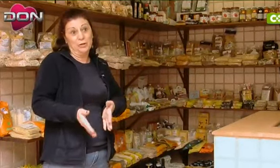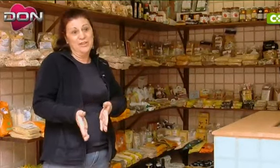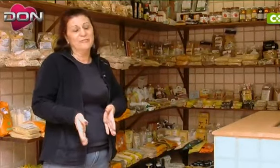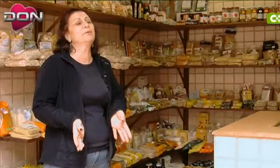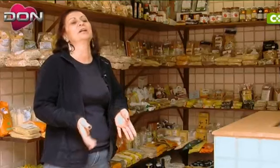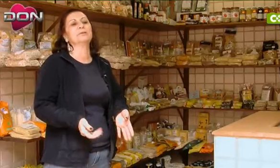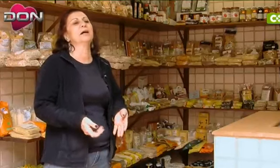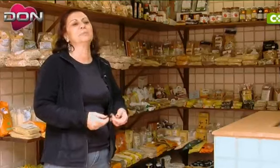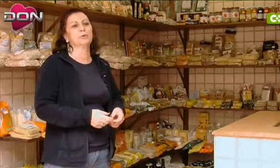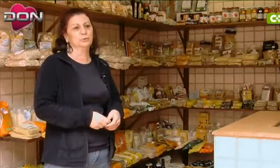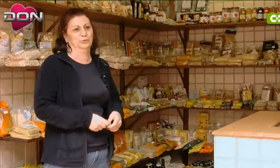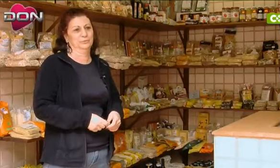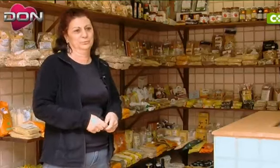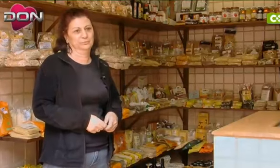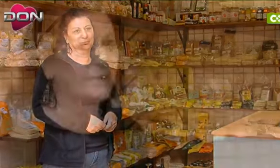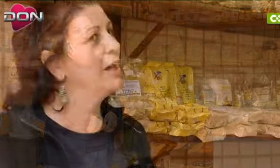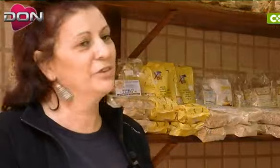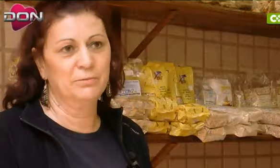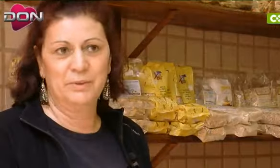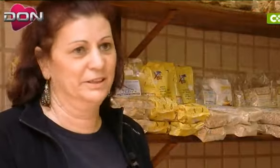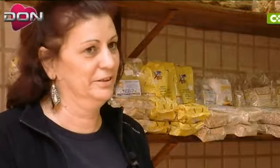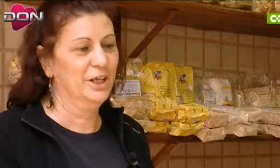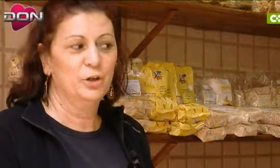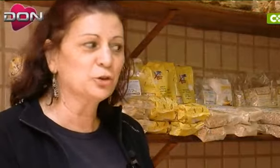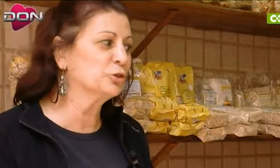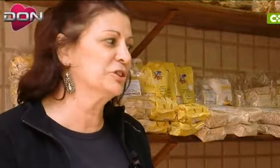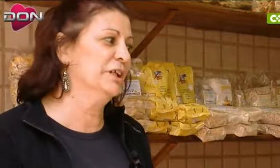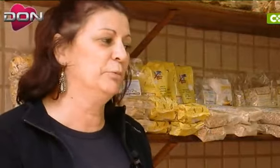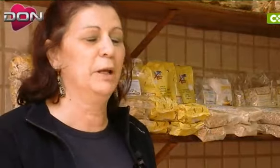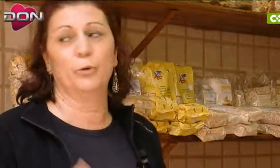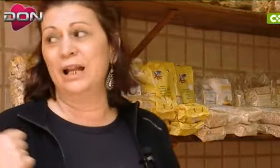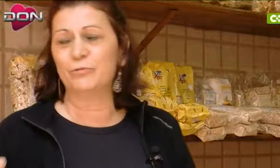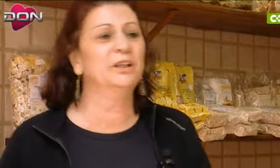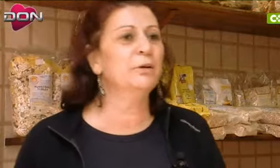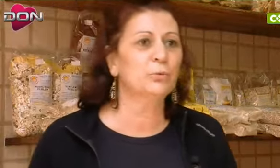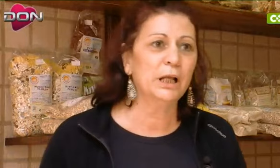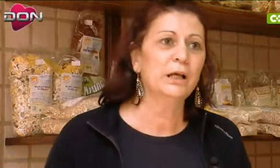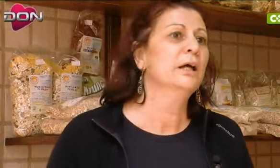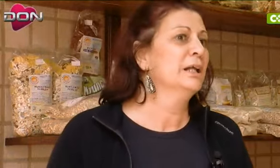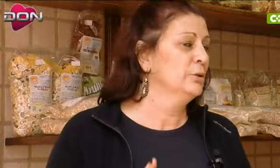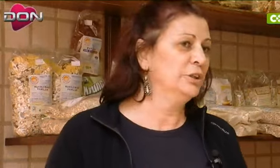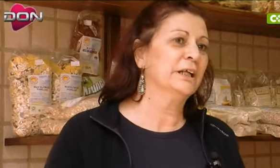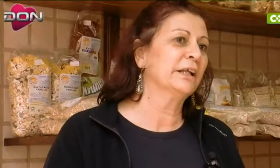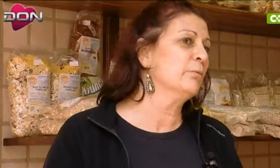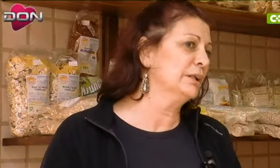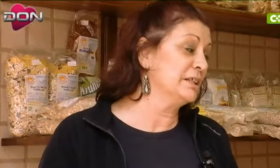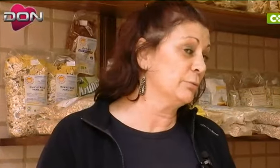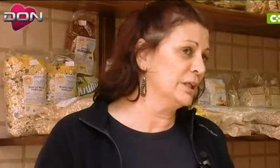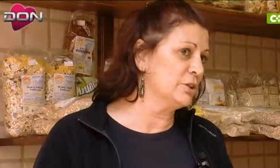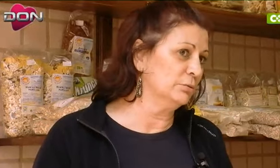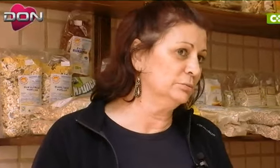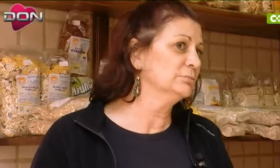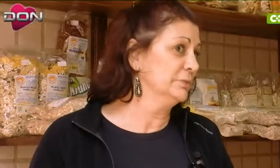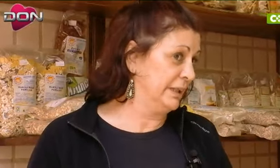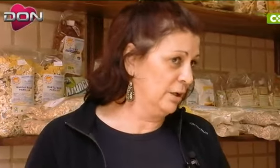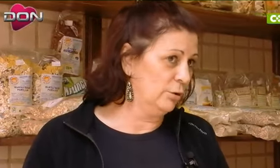en de la forma que trabajan el producto. Efectivamente. Nosotros, por ejemplo, en la fruta y la verdura, nos tienen que traer el volante de